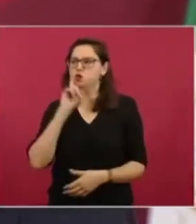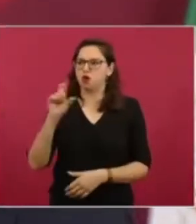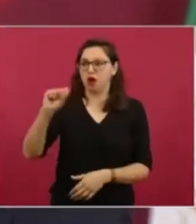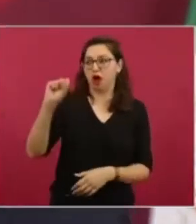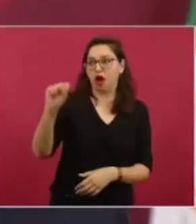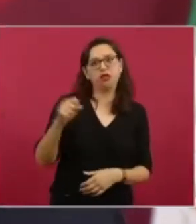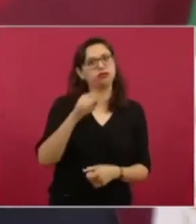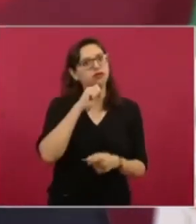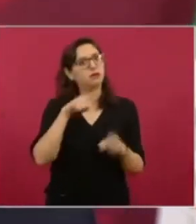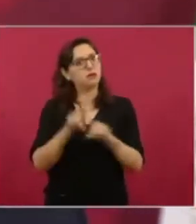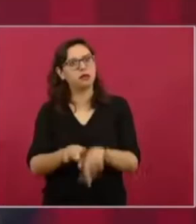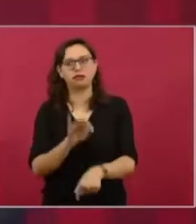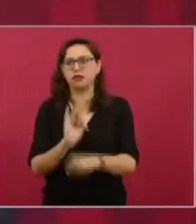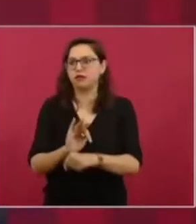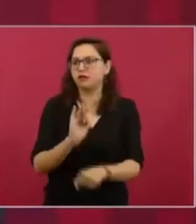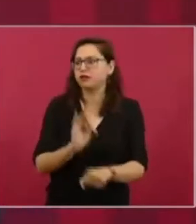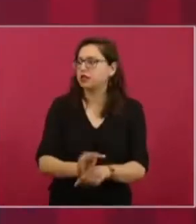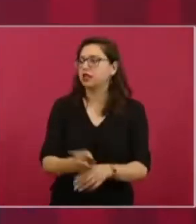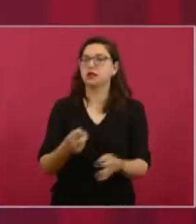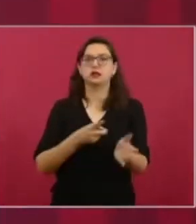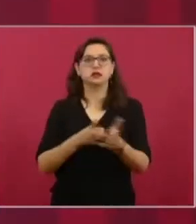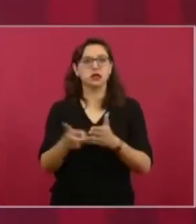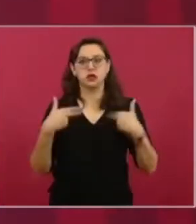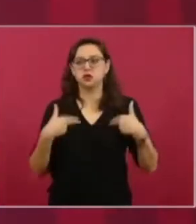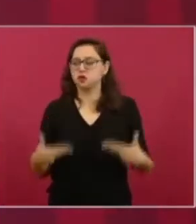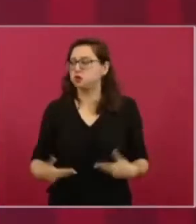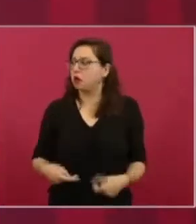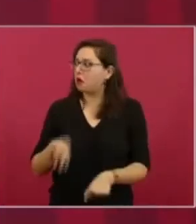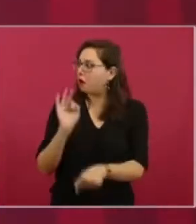todo lo cual omitían